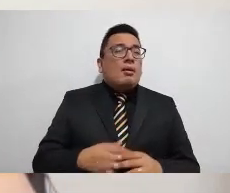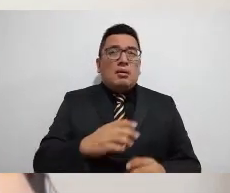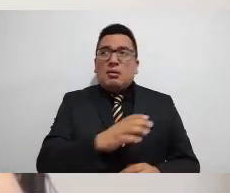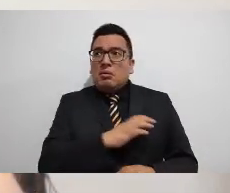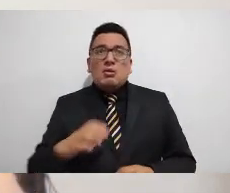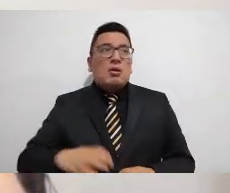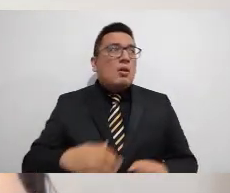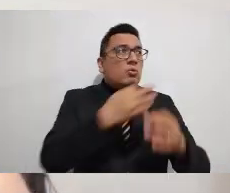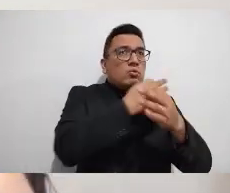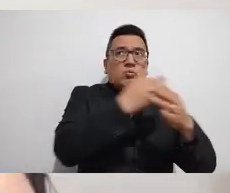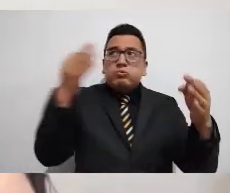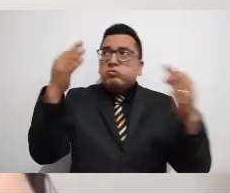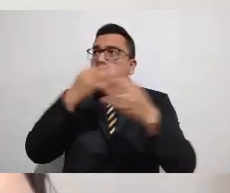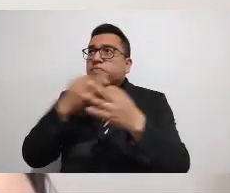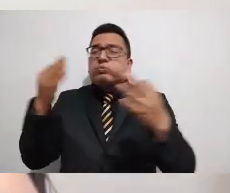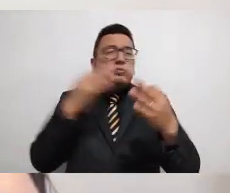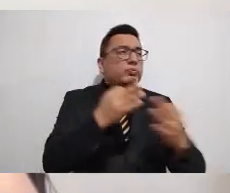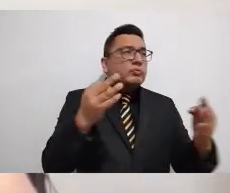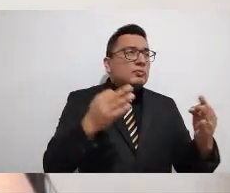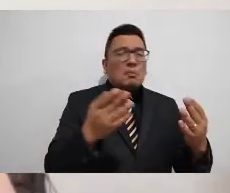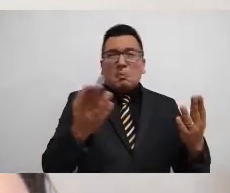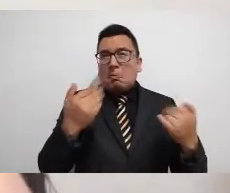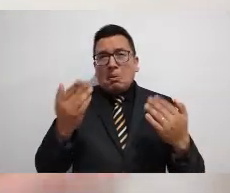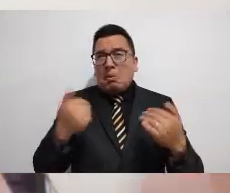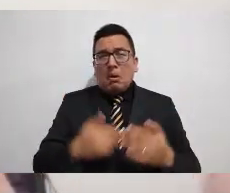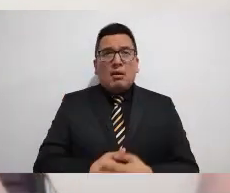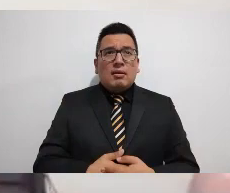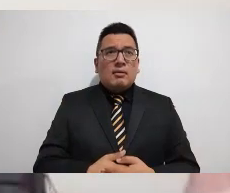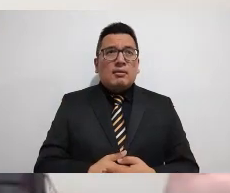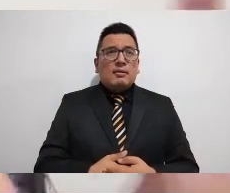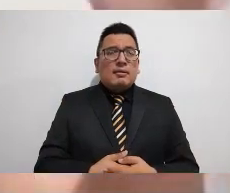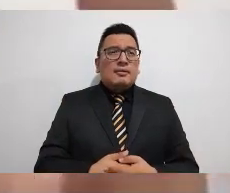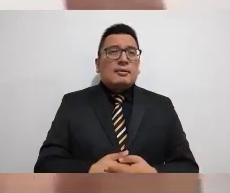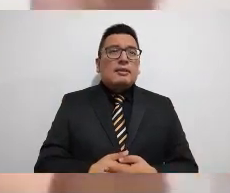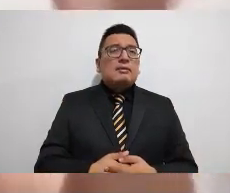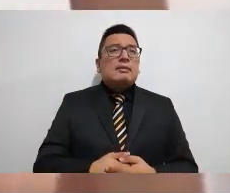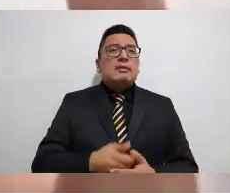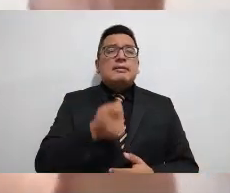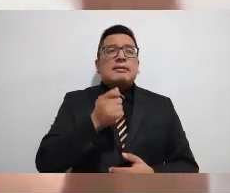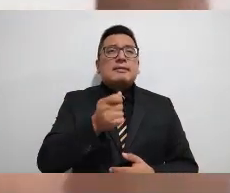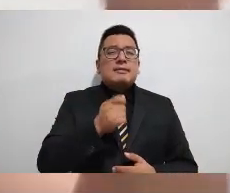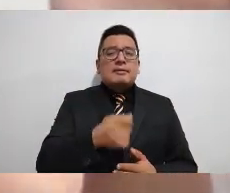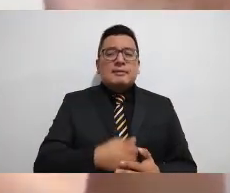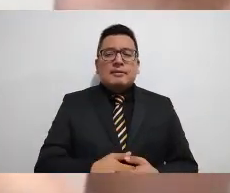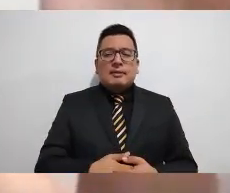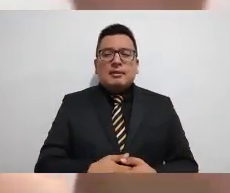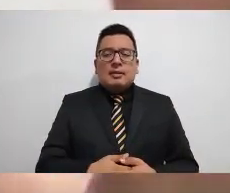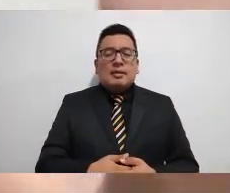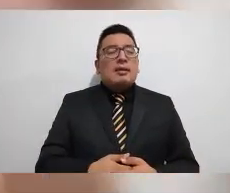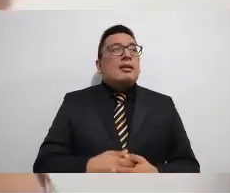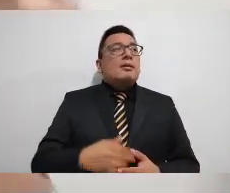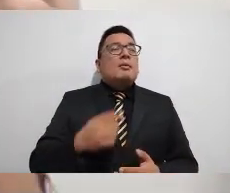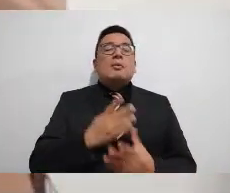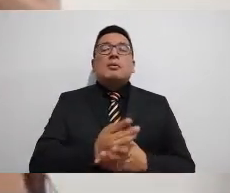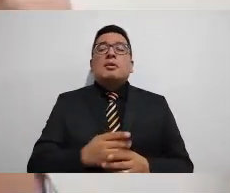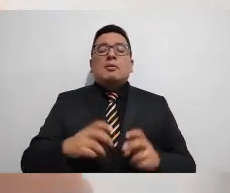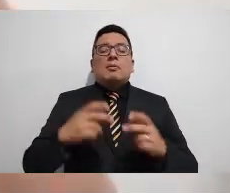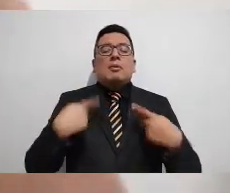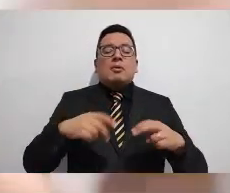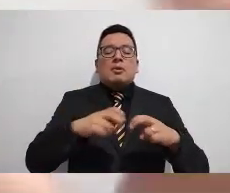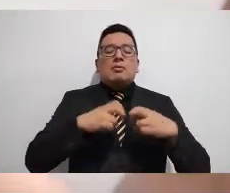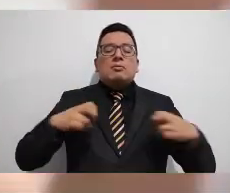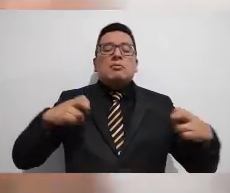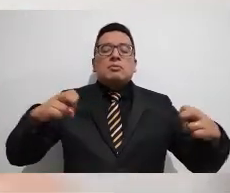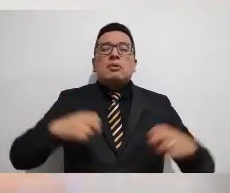¿no? Entonces, la postulación dura lo que dura tu nombre. Es decir, vamos a nombrar a Oscar y en